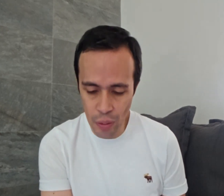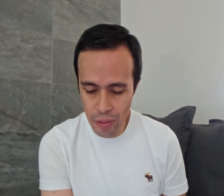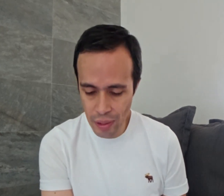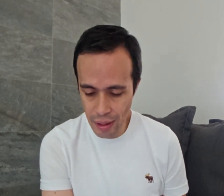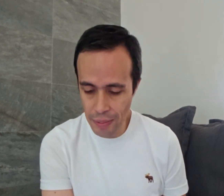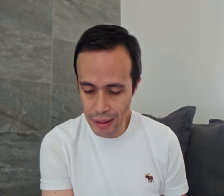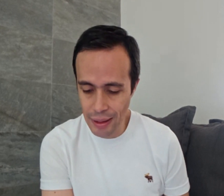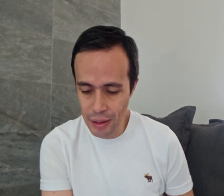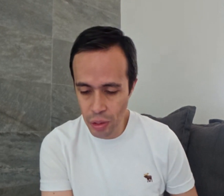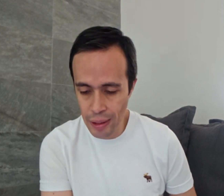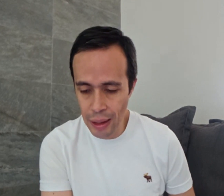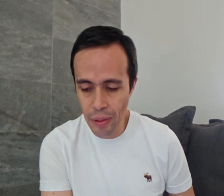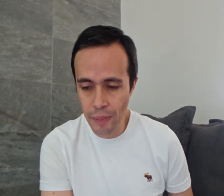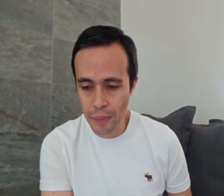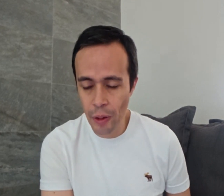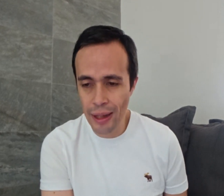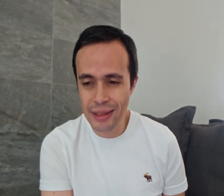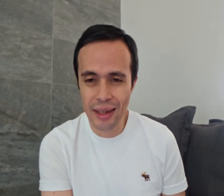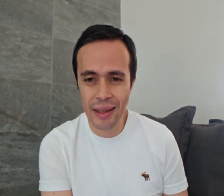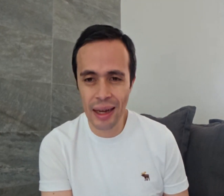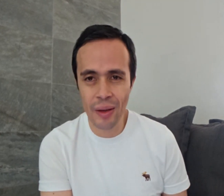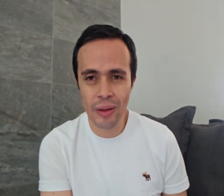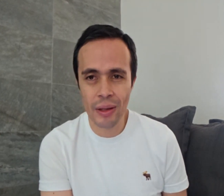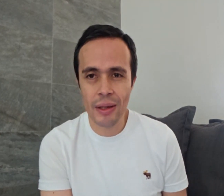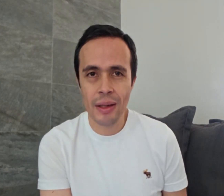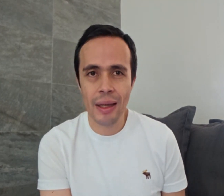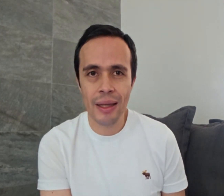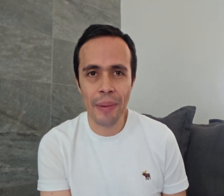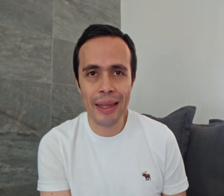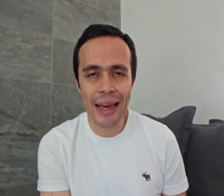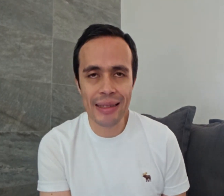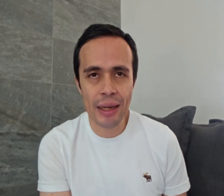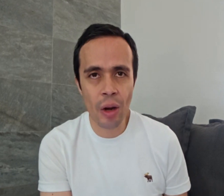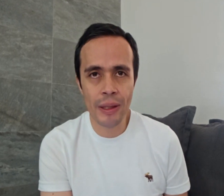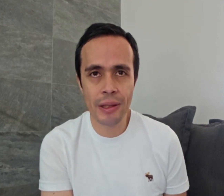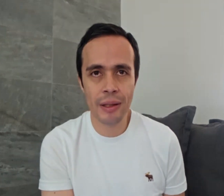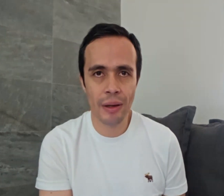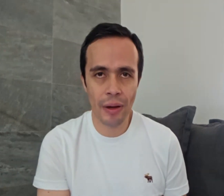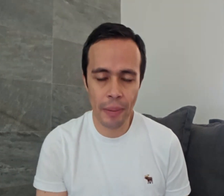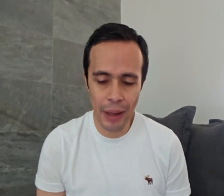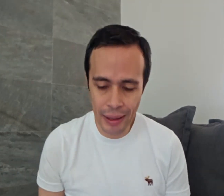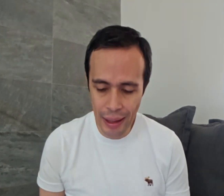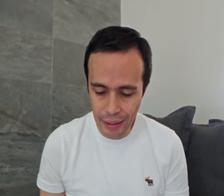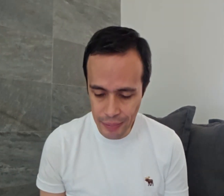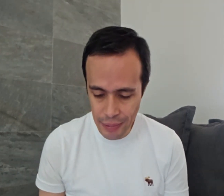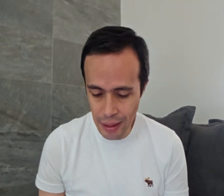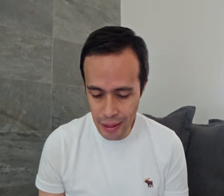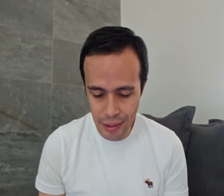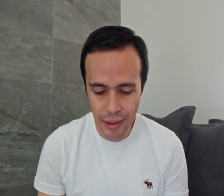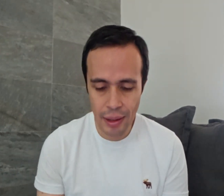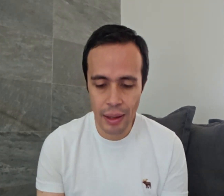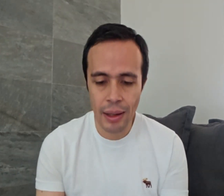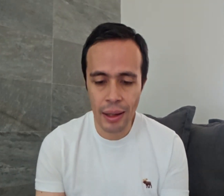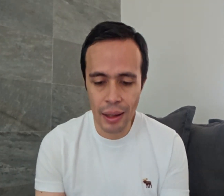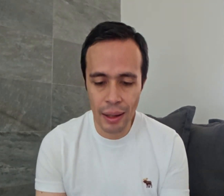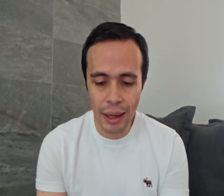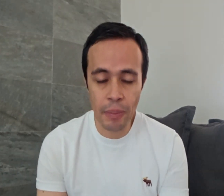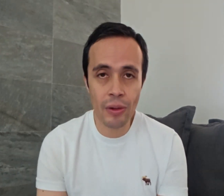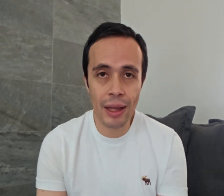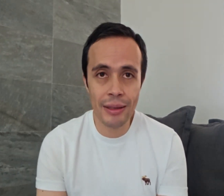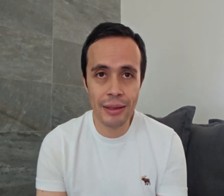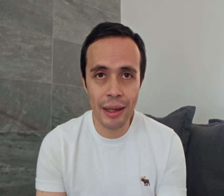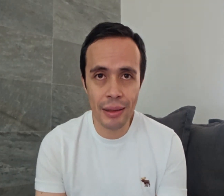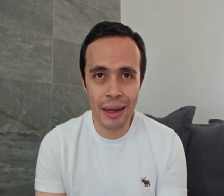de salud, en materia de su cuidado. Hoy el secretario David Kersenovich lo que plantea es